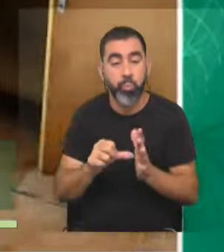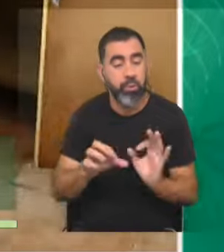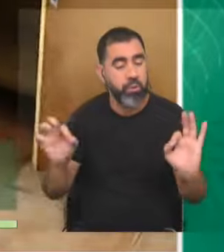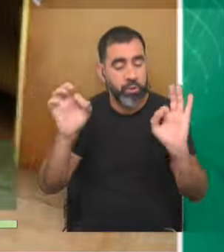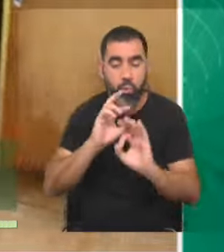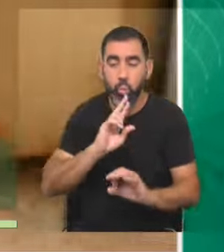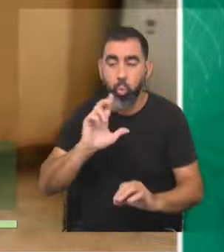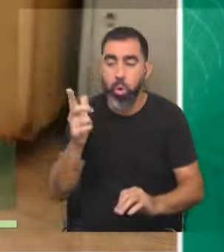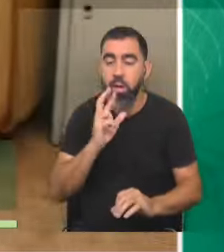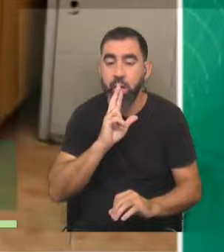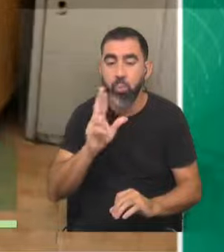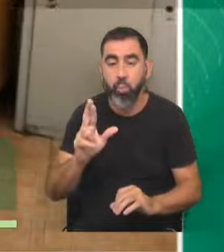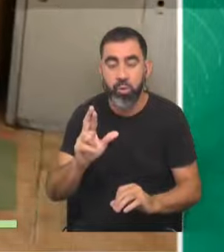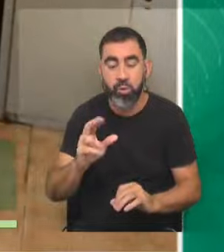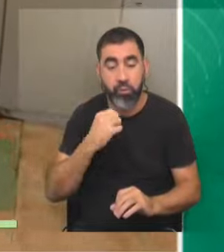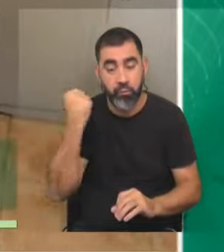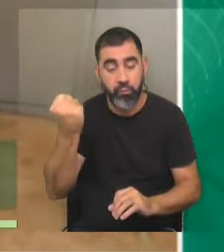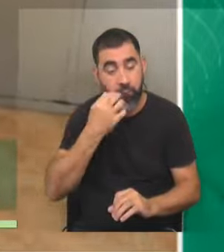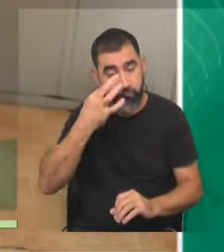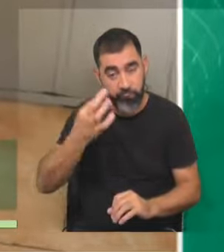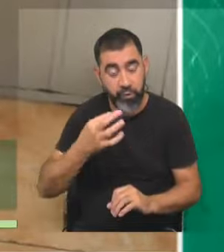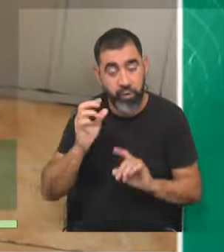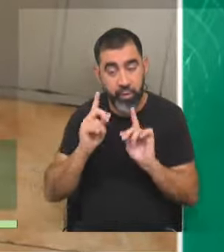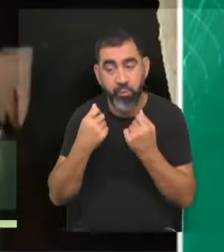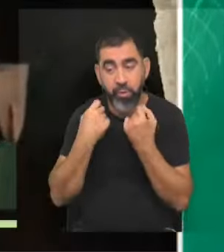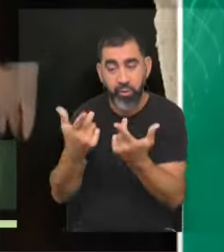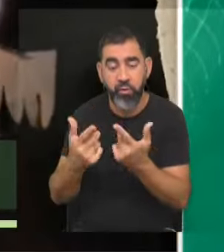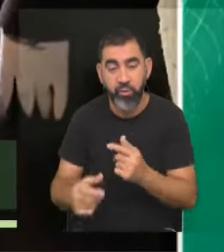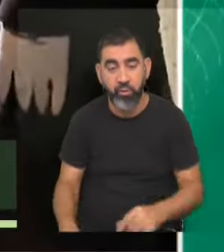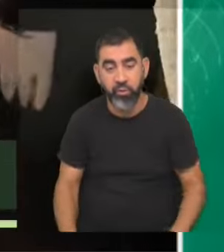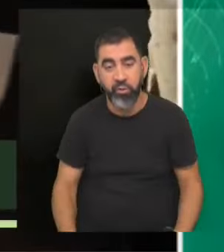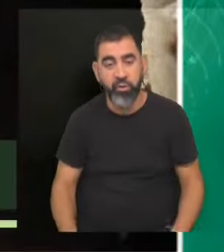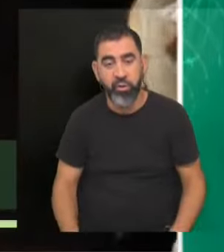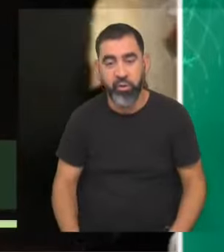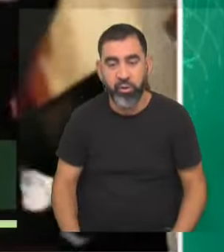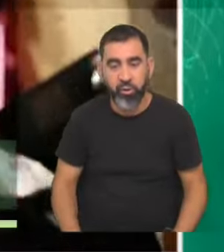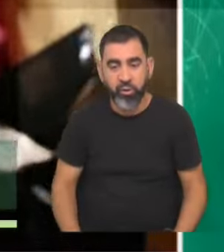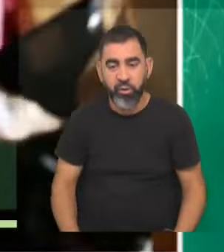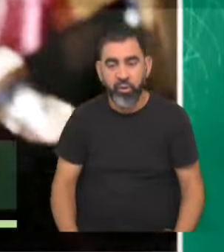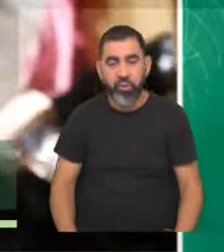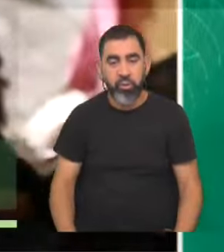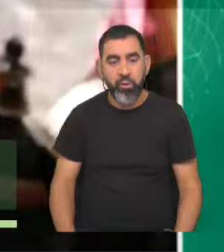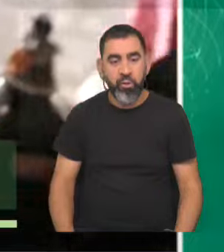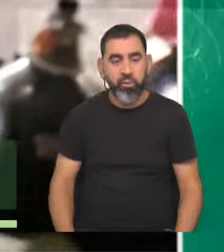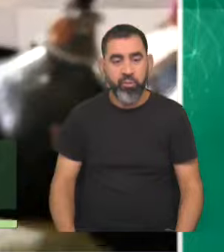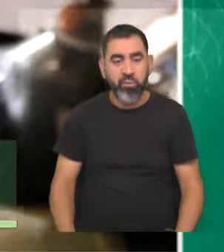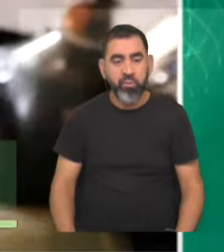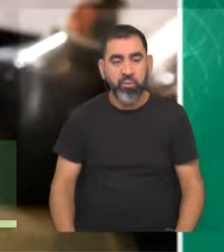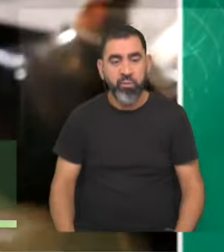las respuestas con la dimensión que debería darse afortunadamente vemos un panorama un panorama